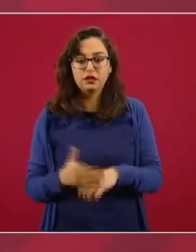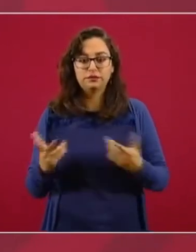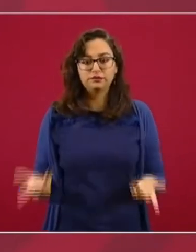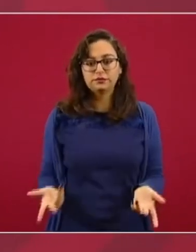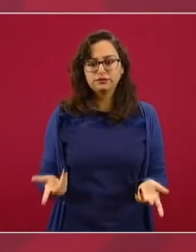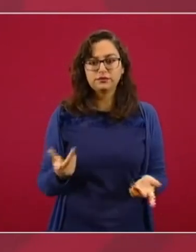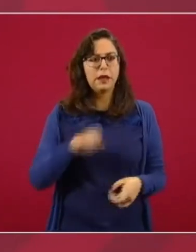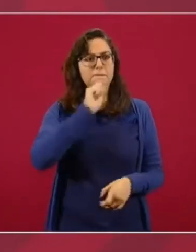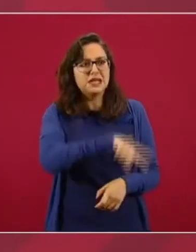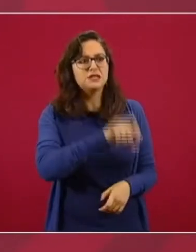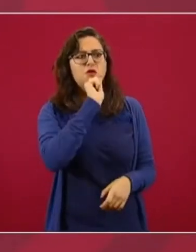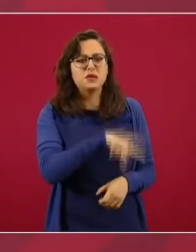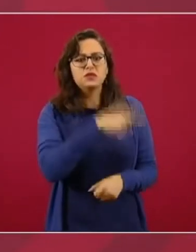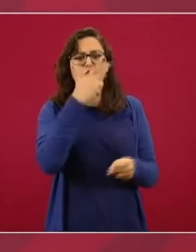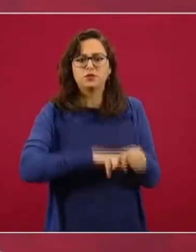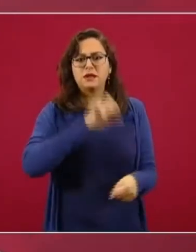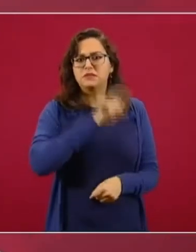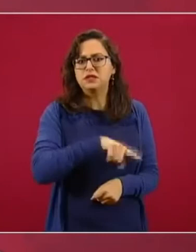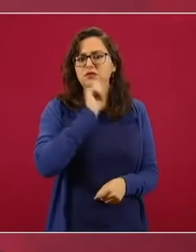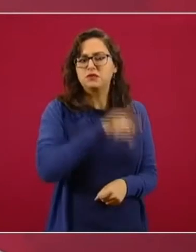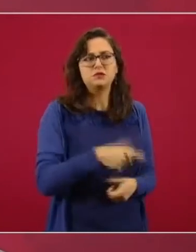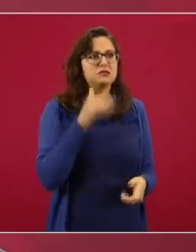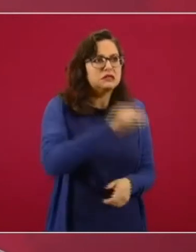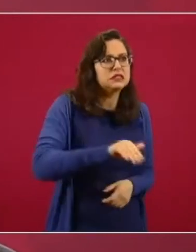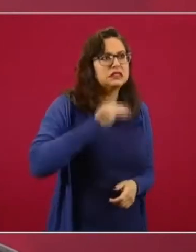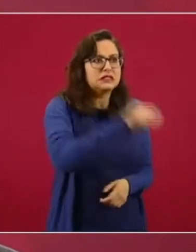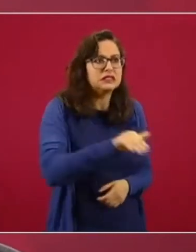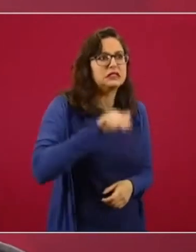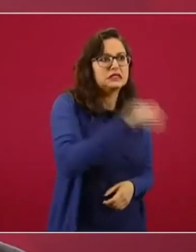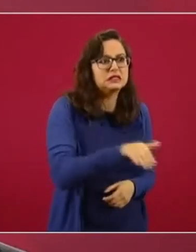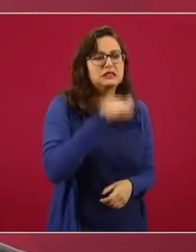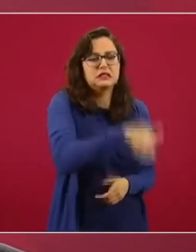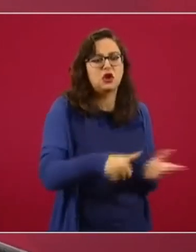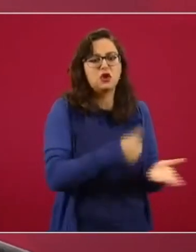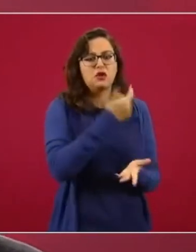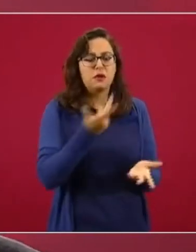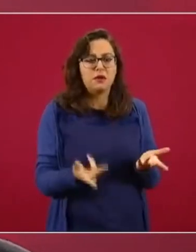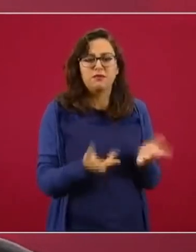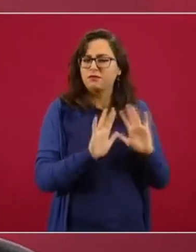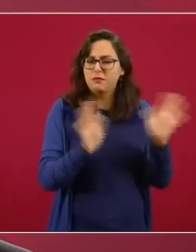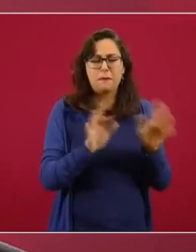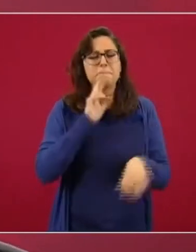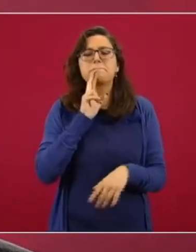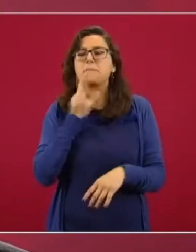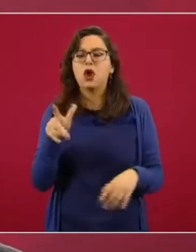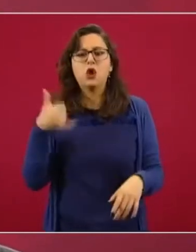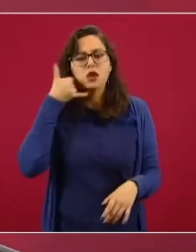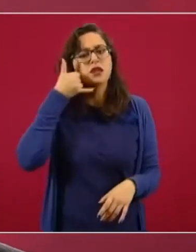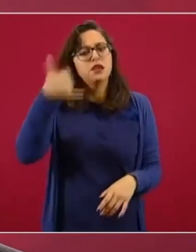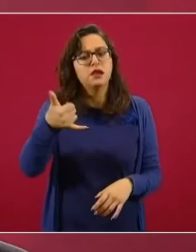andar peinando la zona, recorriendo la ciudad en busca de hospitales vacíos.